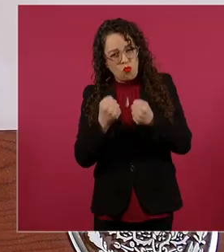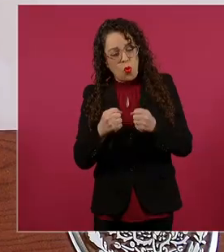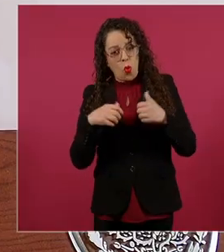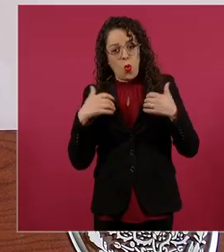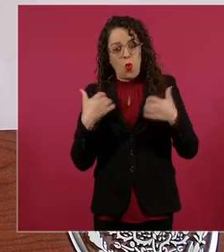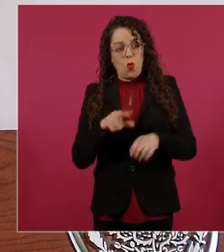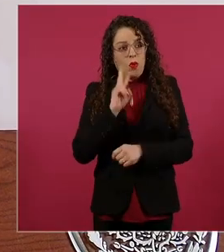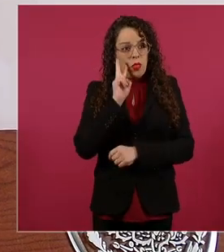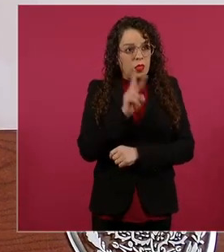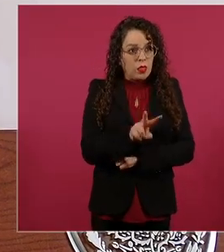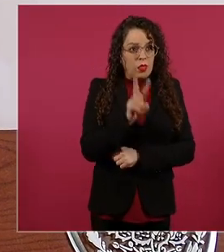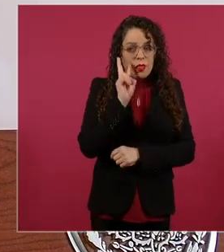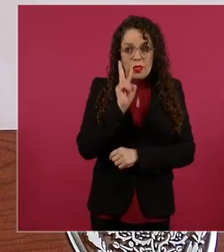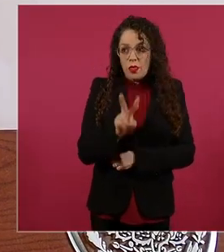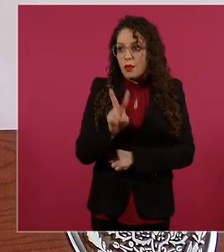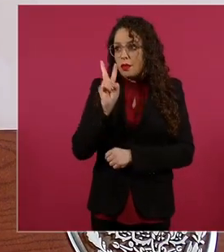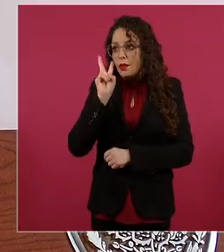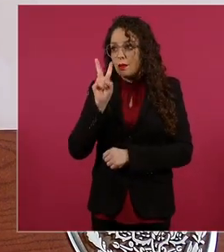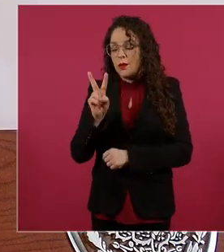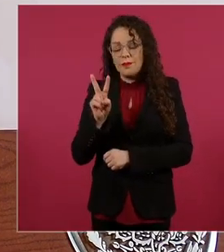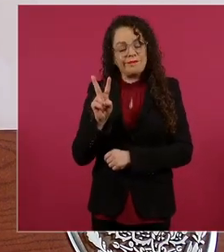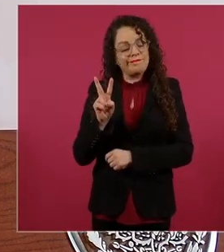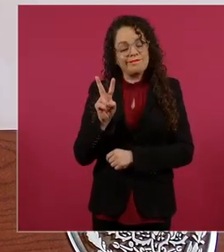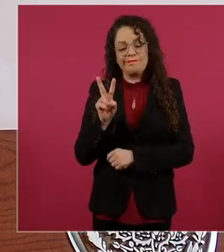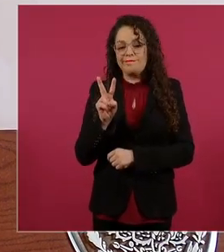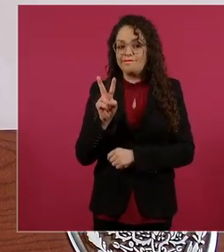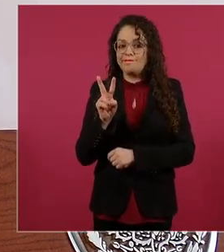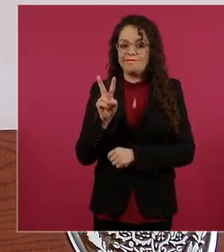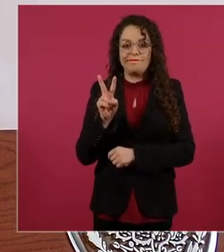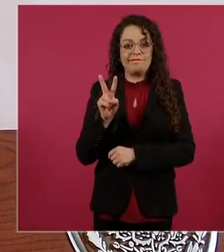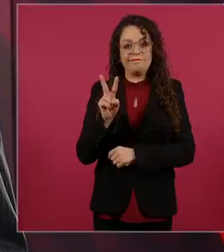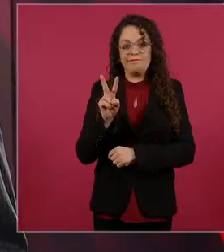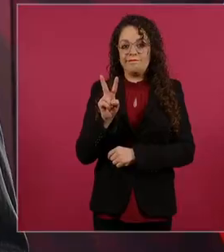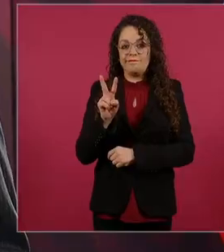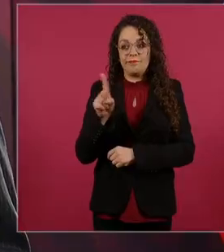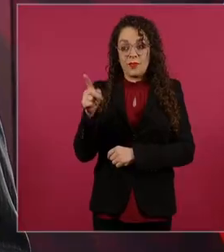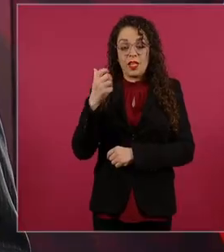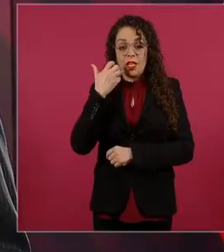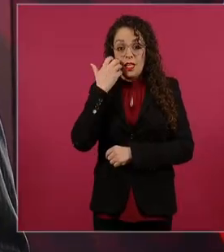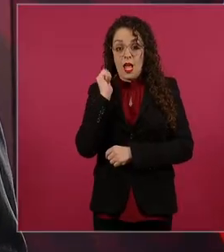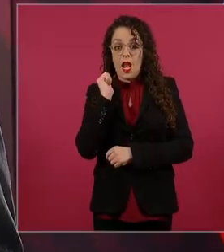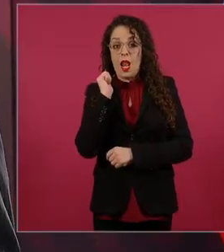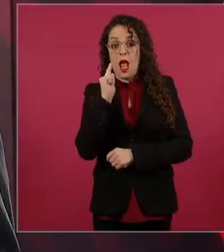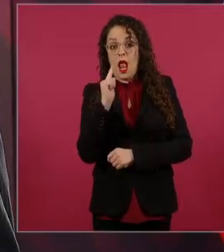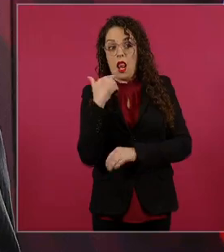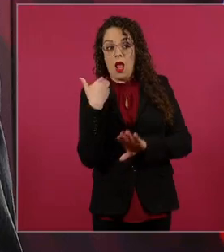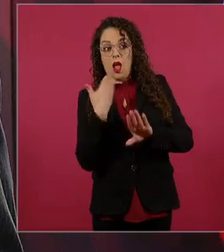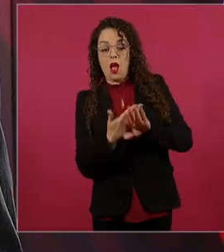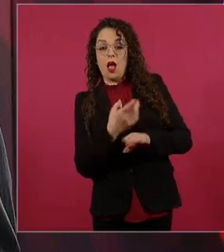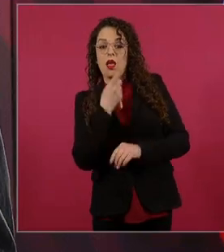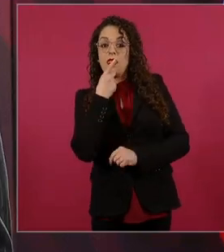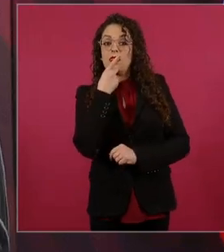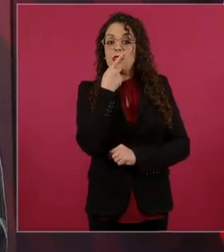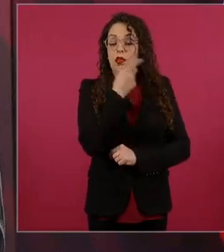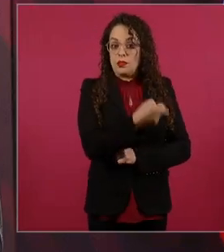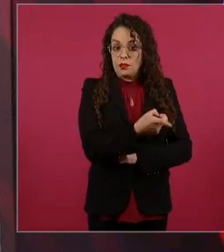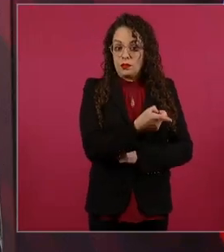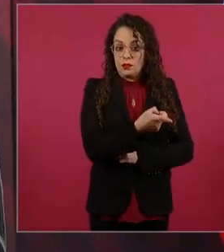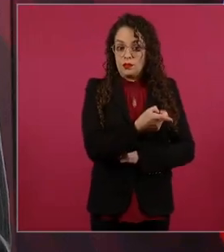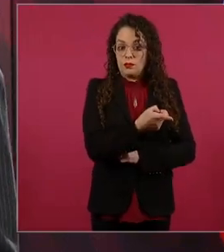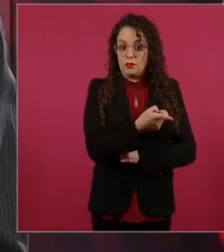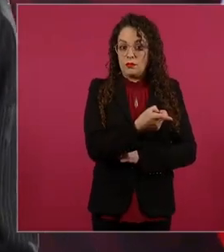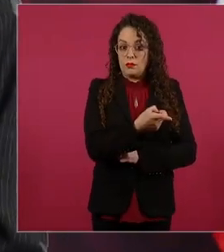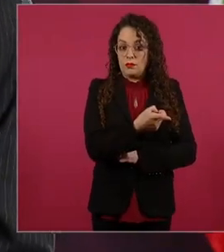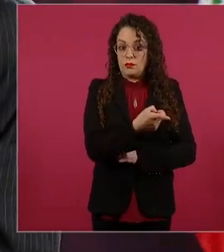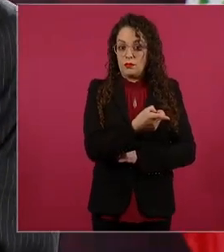para ser crítico hay que ser bueno